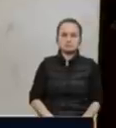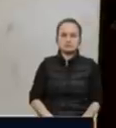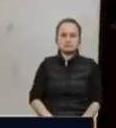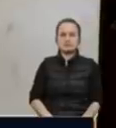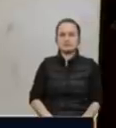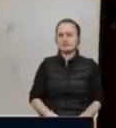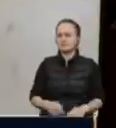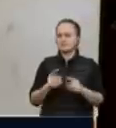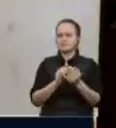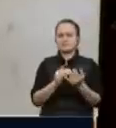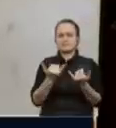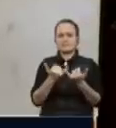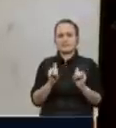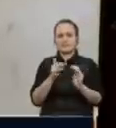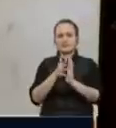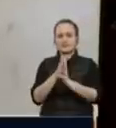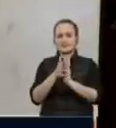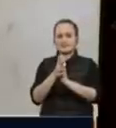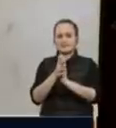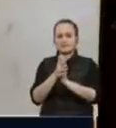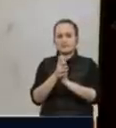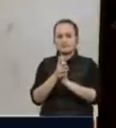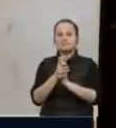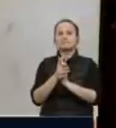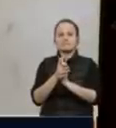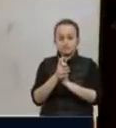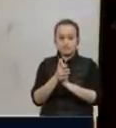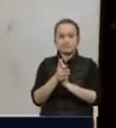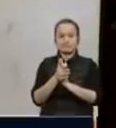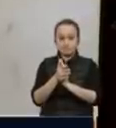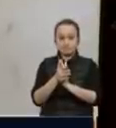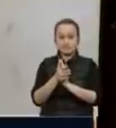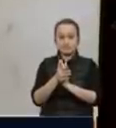En fin, y todavía